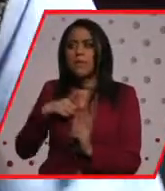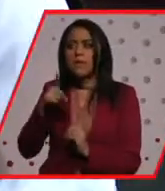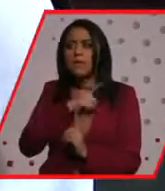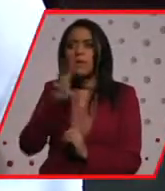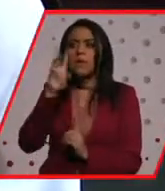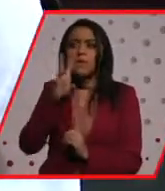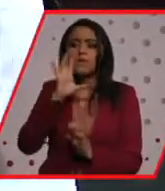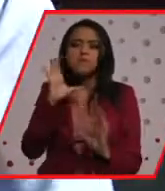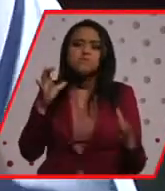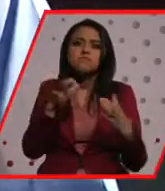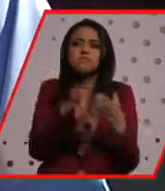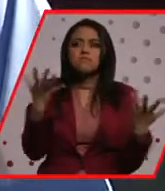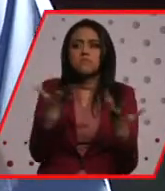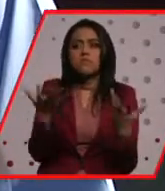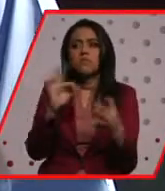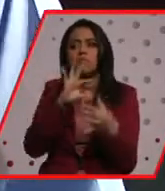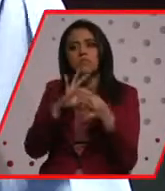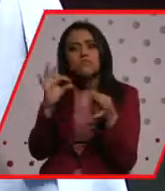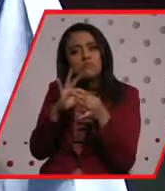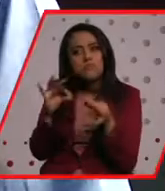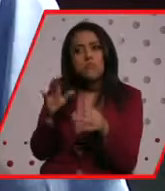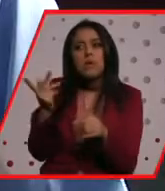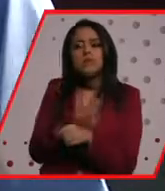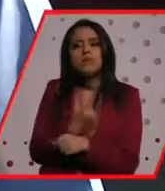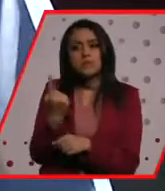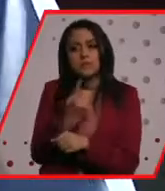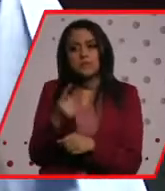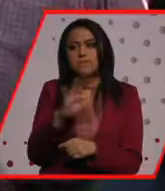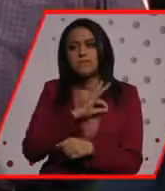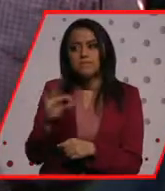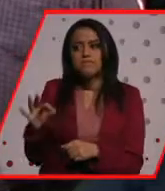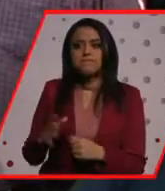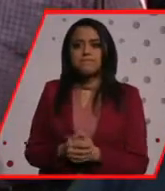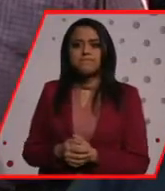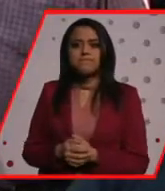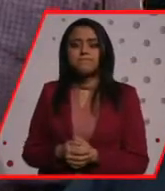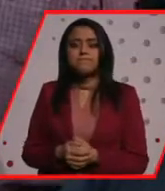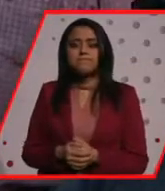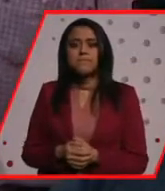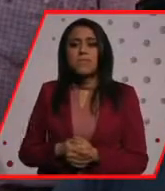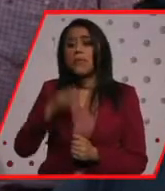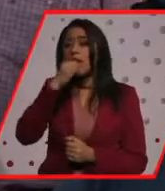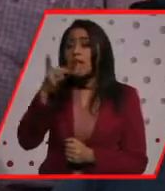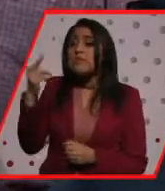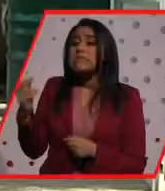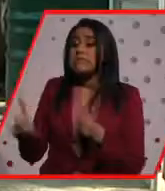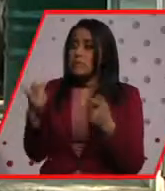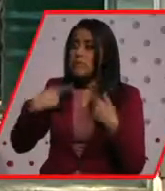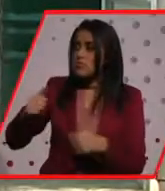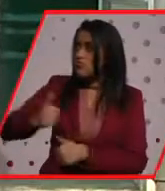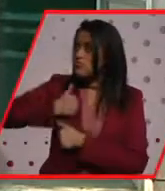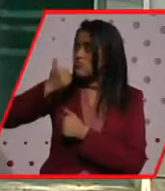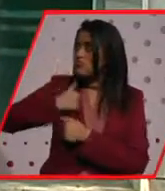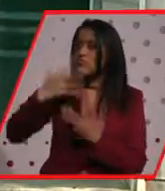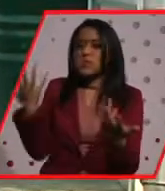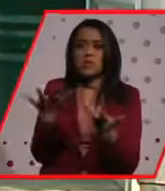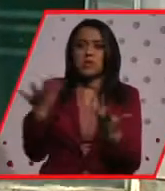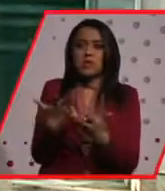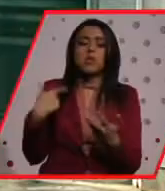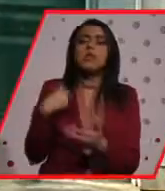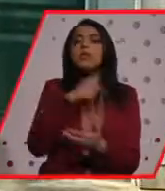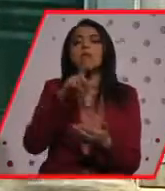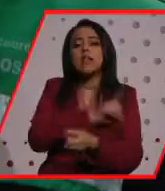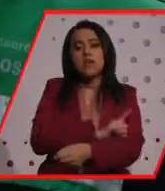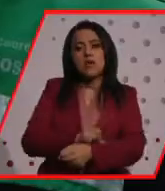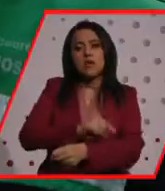comisión y platiquemos cómo está el proyecto, ya que nunca nos han informado nada. Señalan que tuvieron contacto con autoridades de la delegación Álvaro